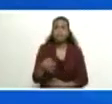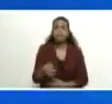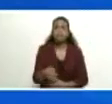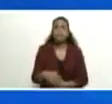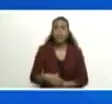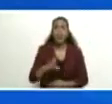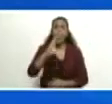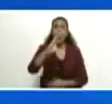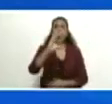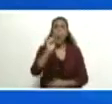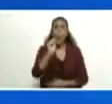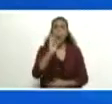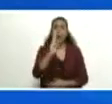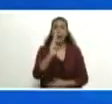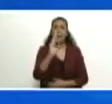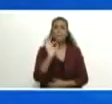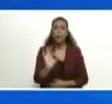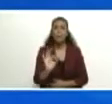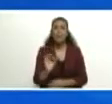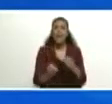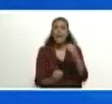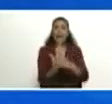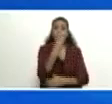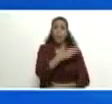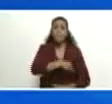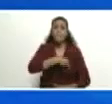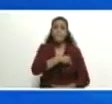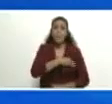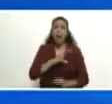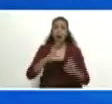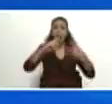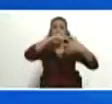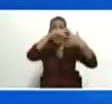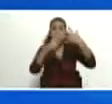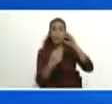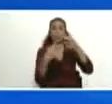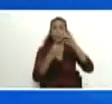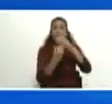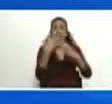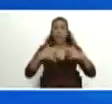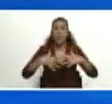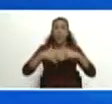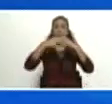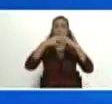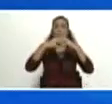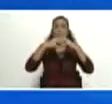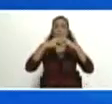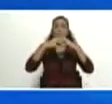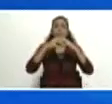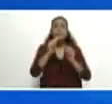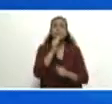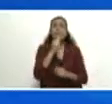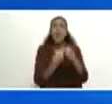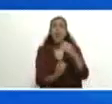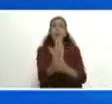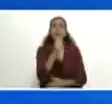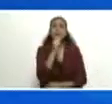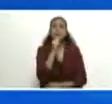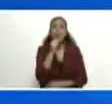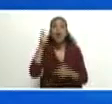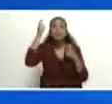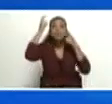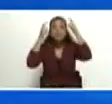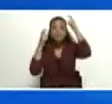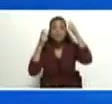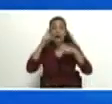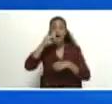CAT, de los creados por la misión Barrio Adentro, precisamente por quién los creó, el comandante